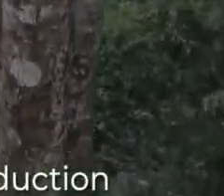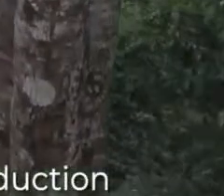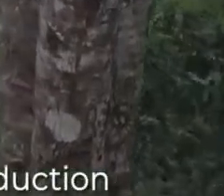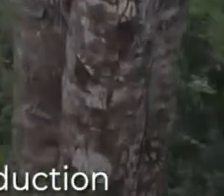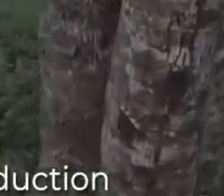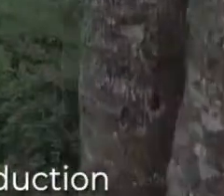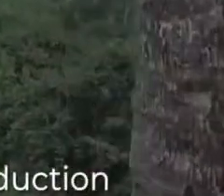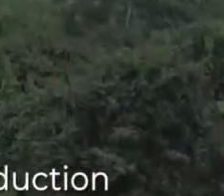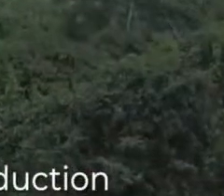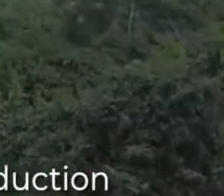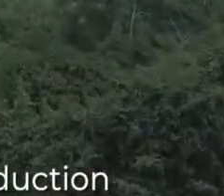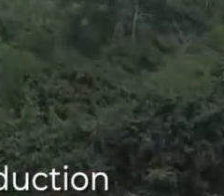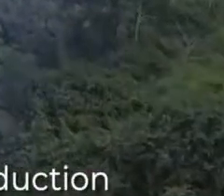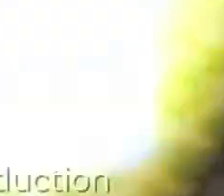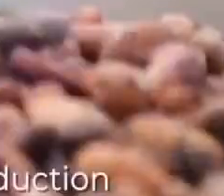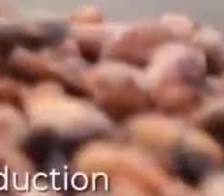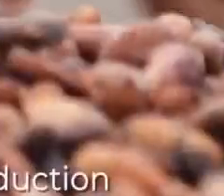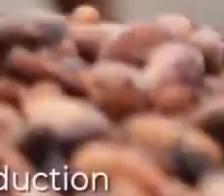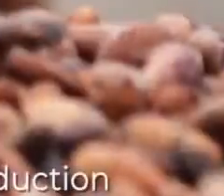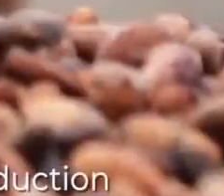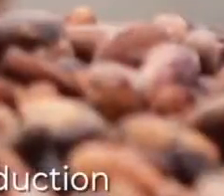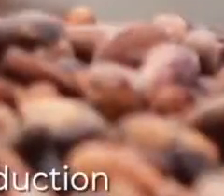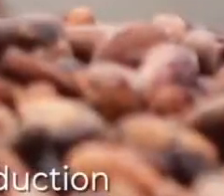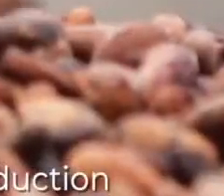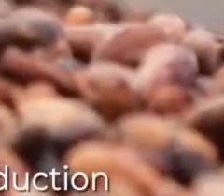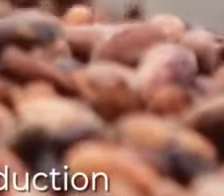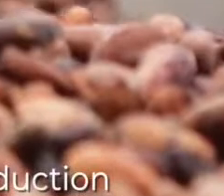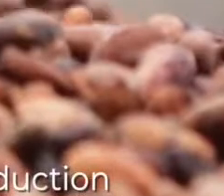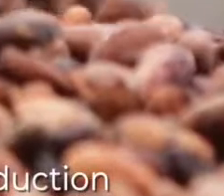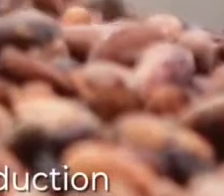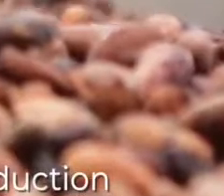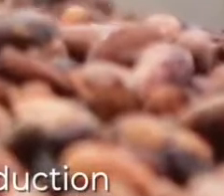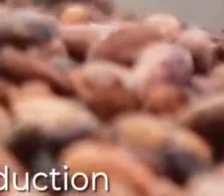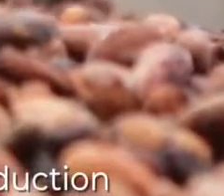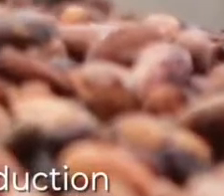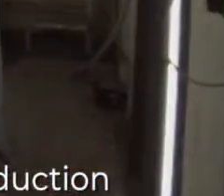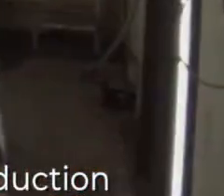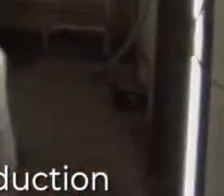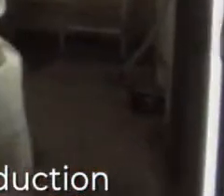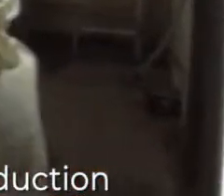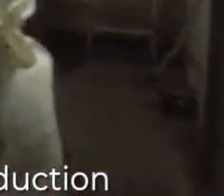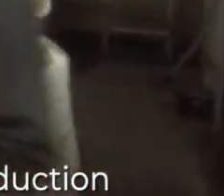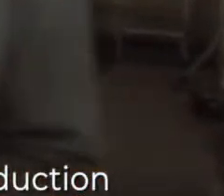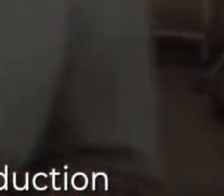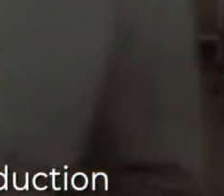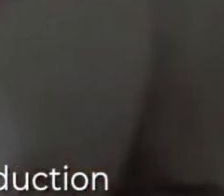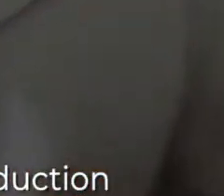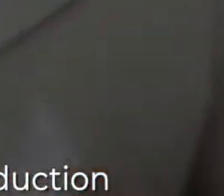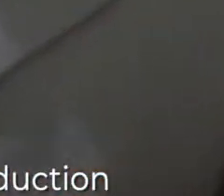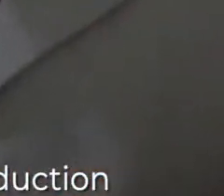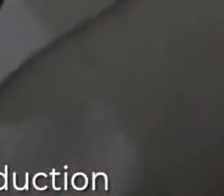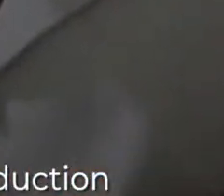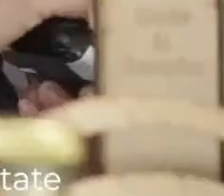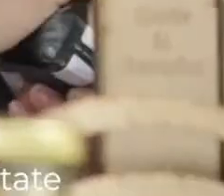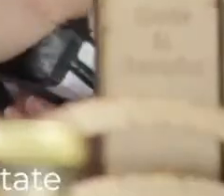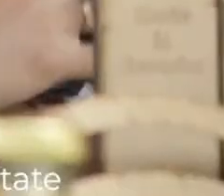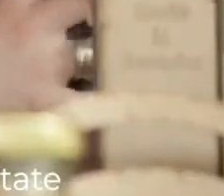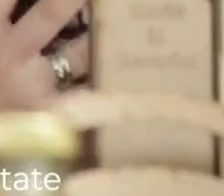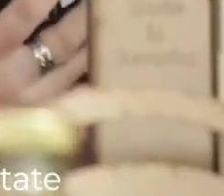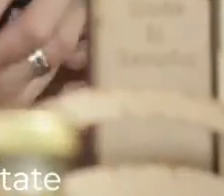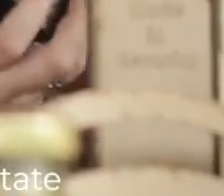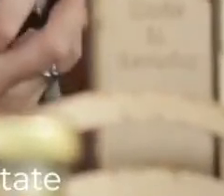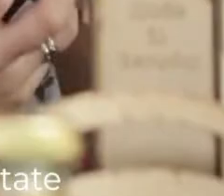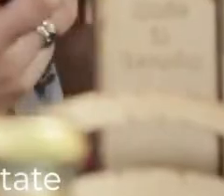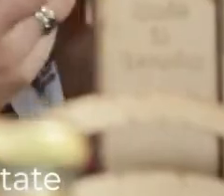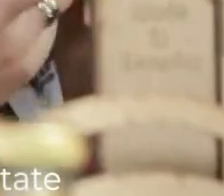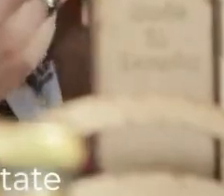para garantizar y reconocer la calidad de su producción y así afrontar los retos de la reactivación económica con nuevos